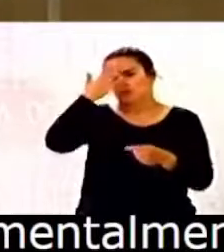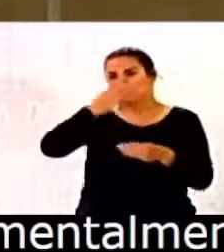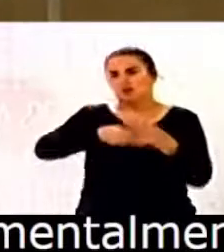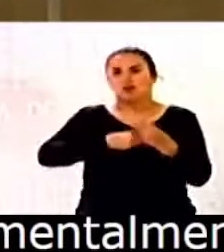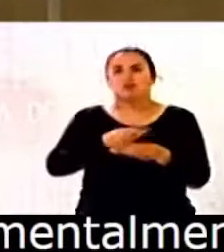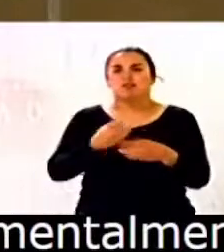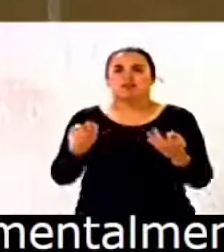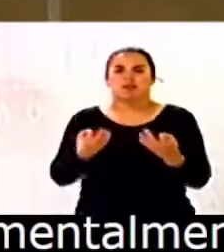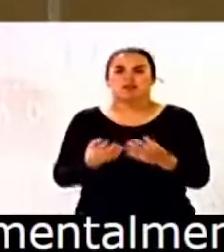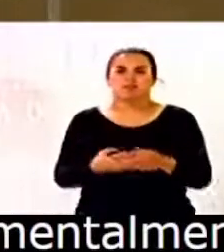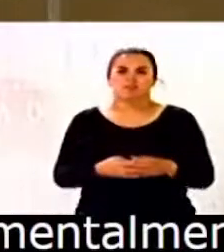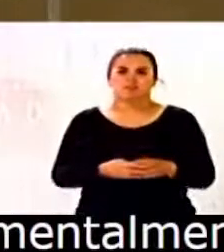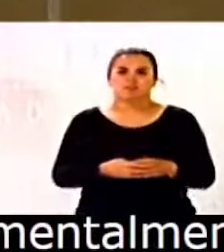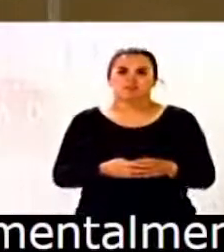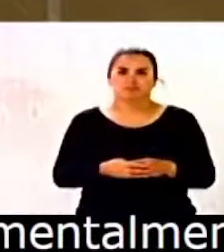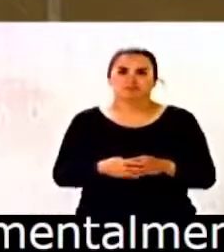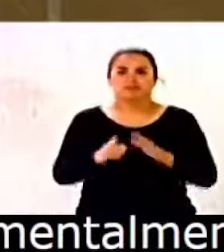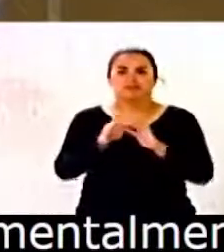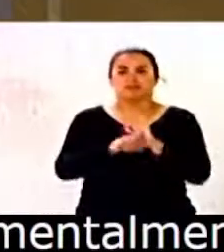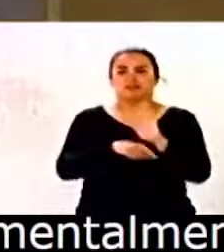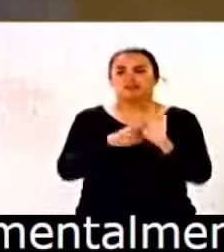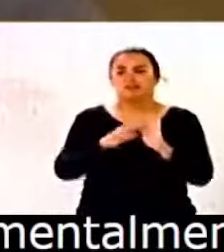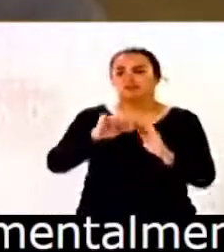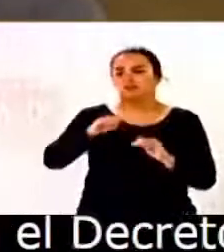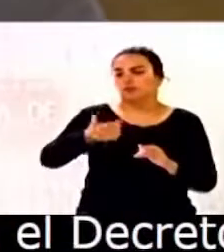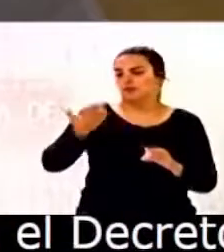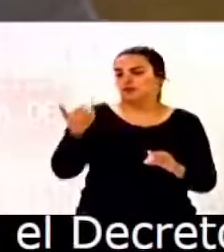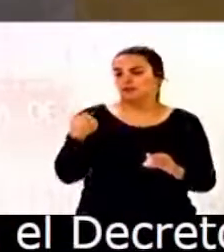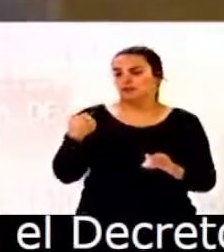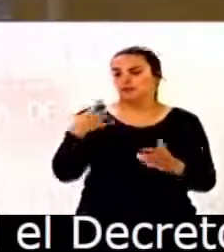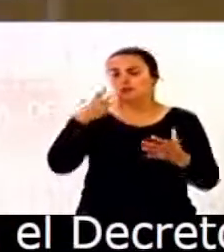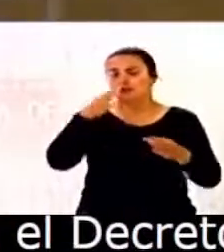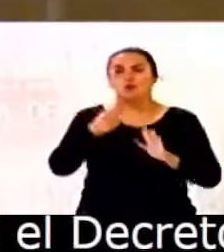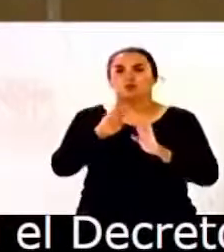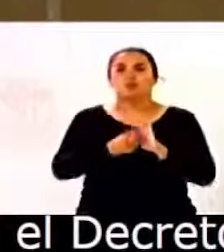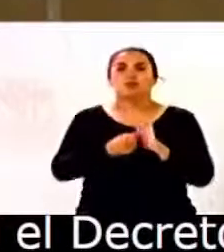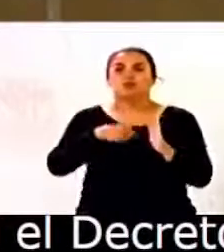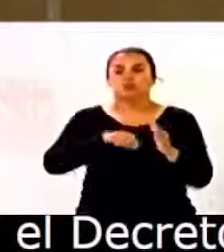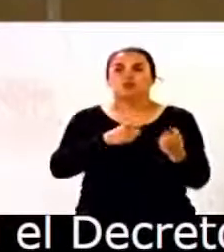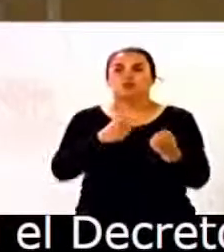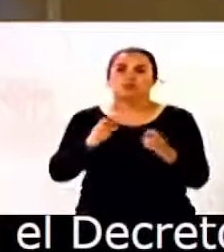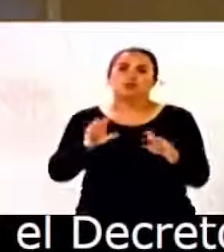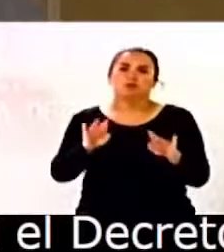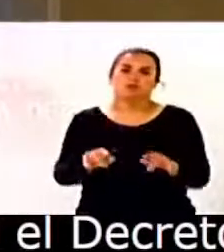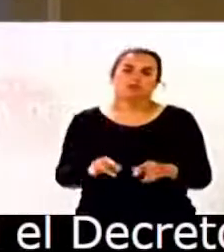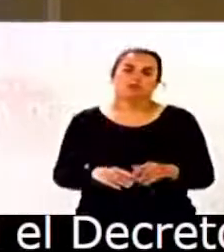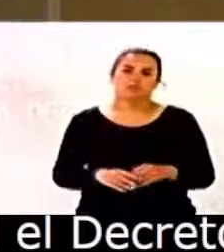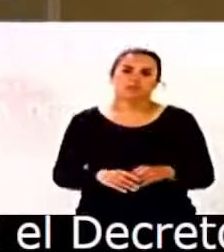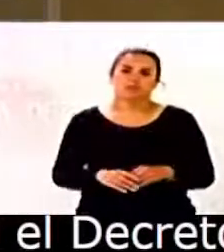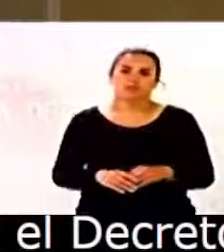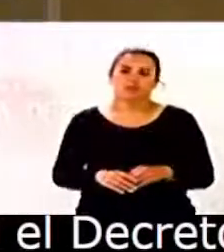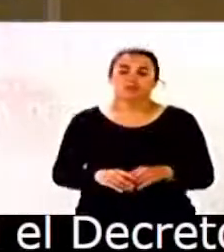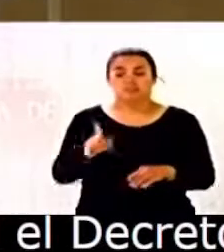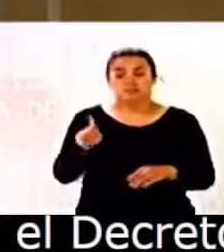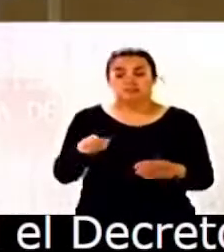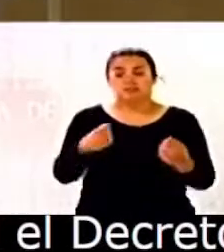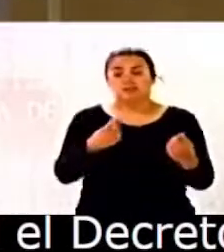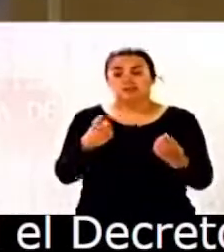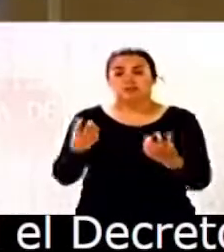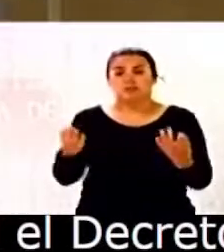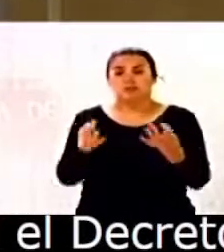el decreto ley que se aprobó ayer. Creo que esto es una medida necesaria y también es necesario